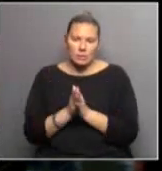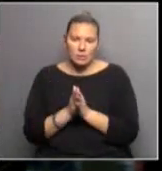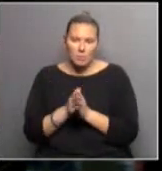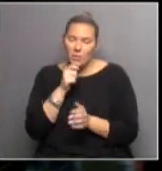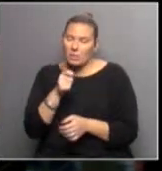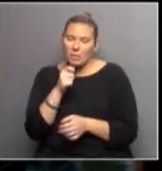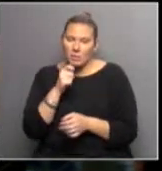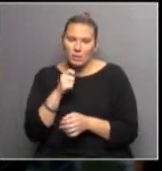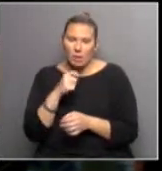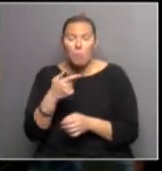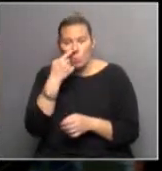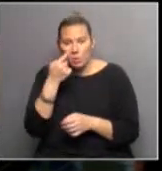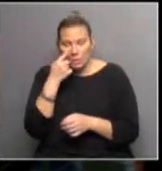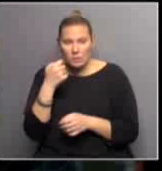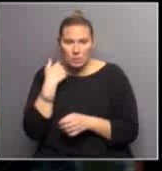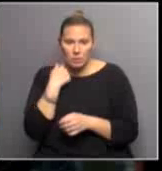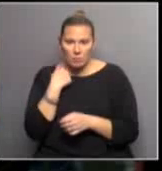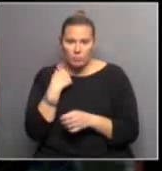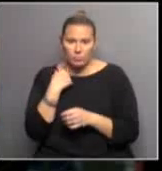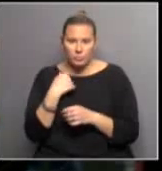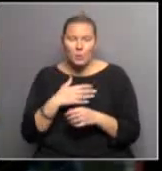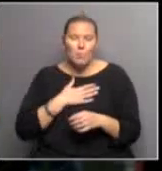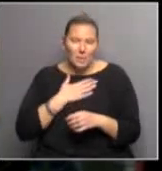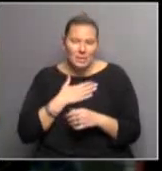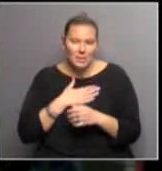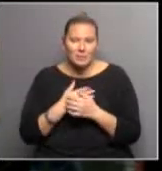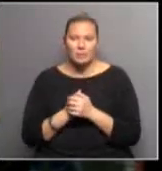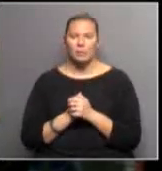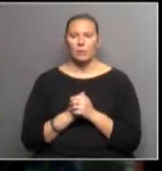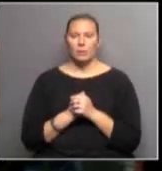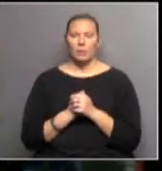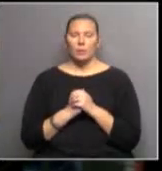esta entrevista. Muy interesante. Por favor. Un gusto, muchas gracias a ti. Gracias, un placer.